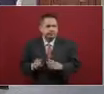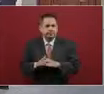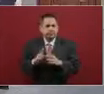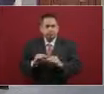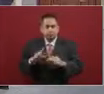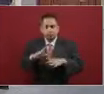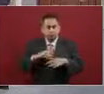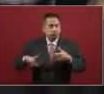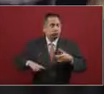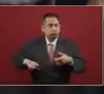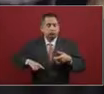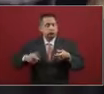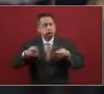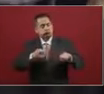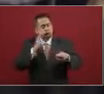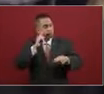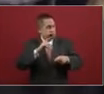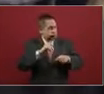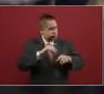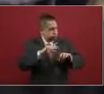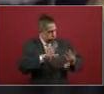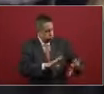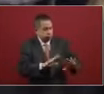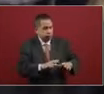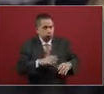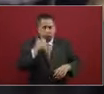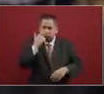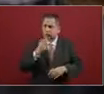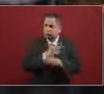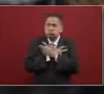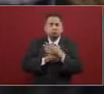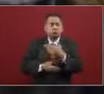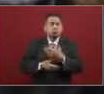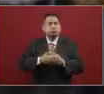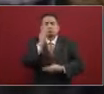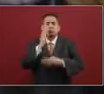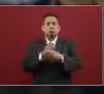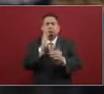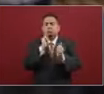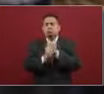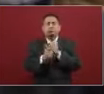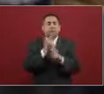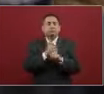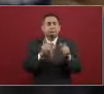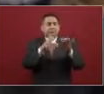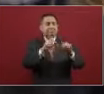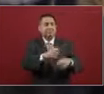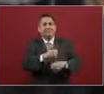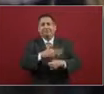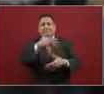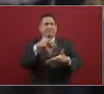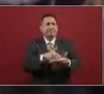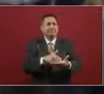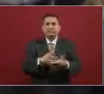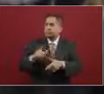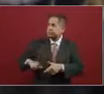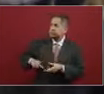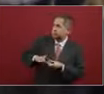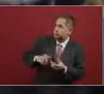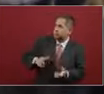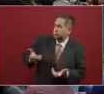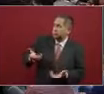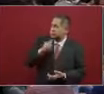no hay gobierno para la gente que busca tomar una caseta, lo puede hacer en el momento que sea. Y pues bueno, el gobierno no